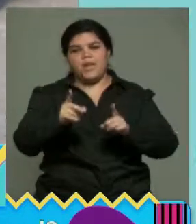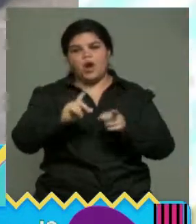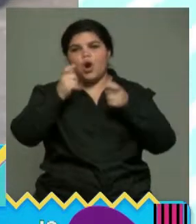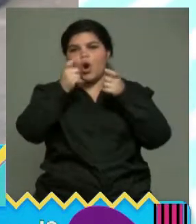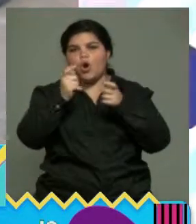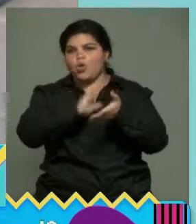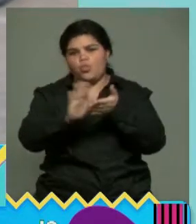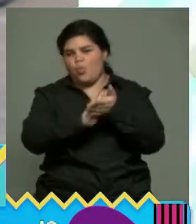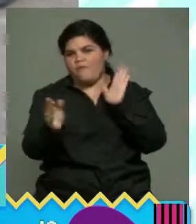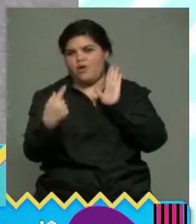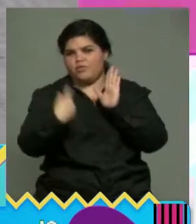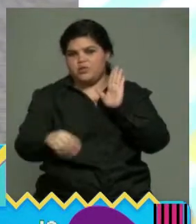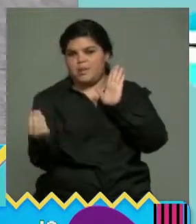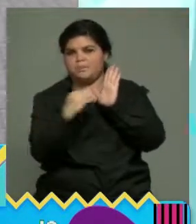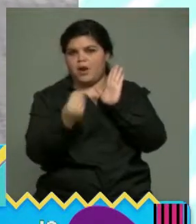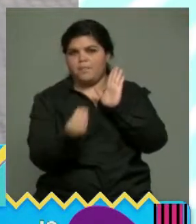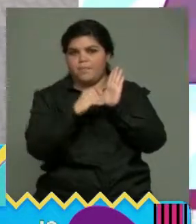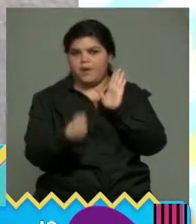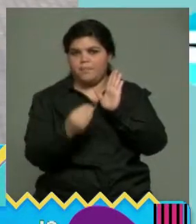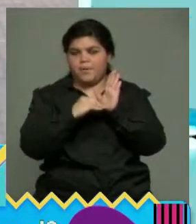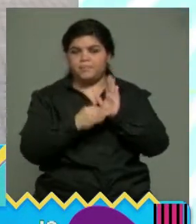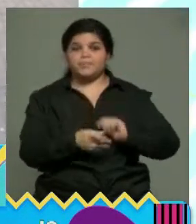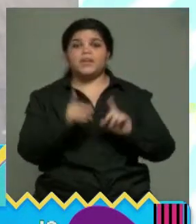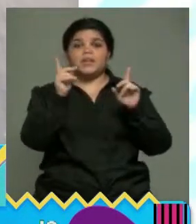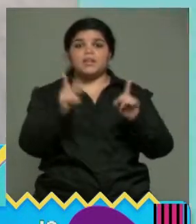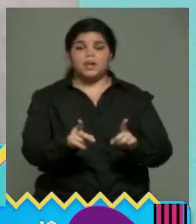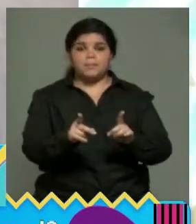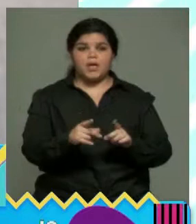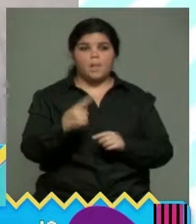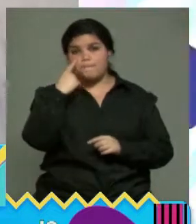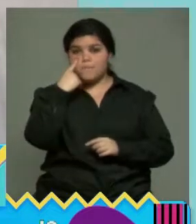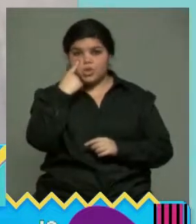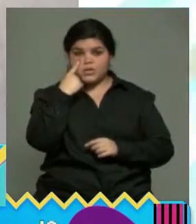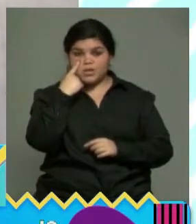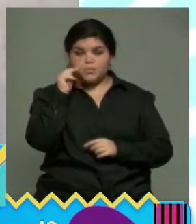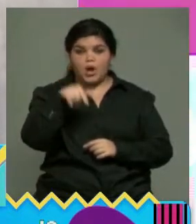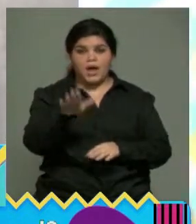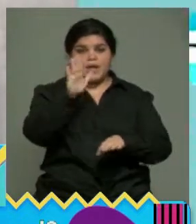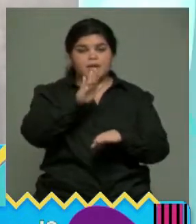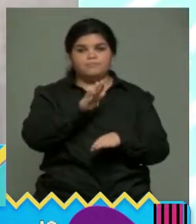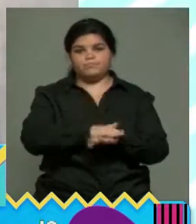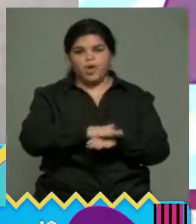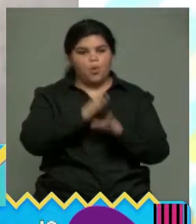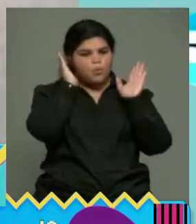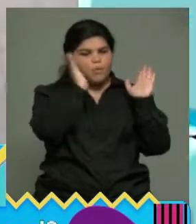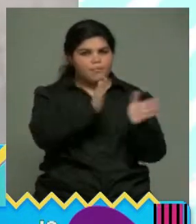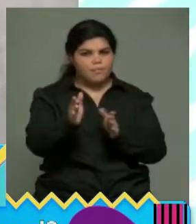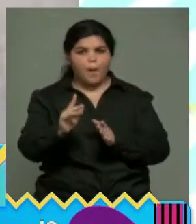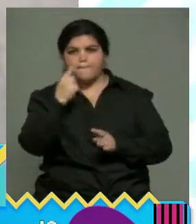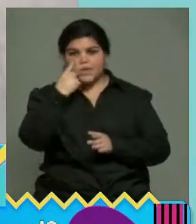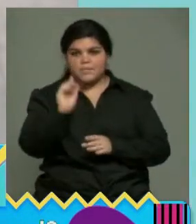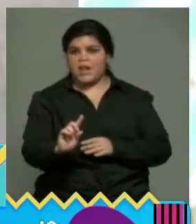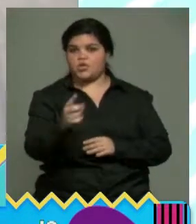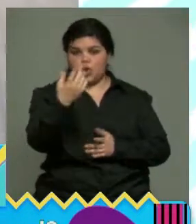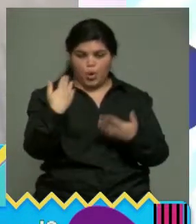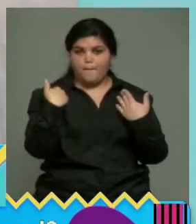nuevas. Y lo que también establece respecto a los municipios, es un avance hacia la urbanización y hacia una mayor autonomía de los municipios, es